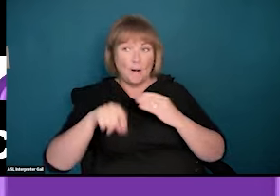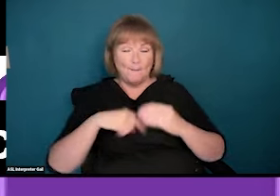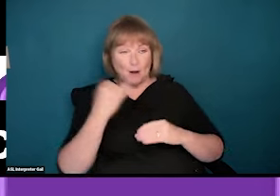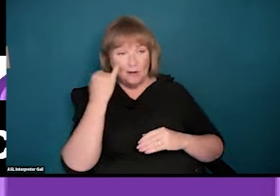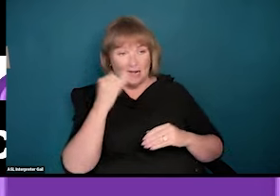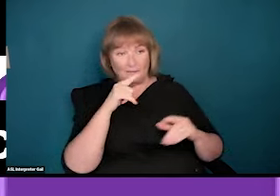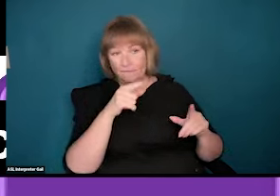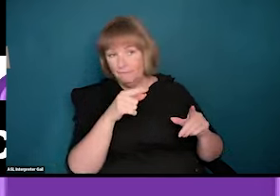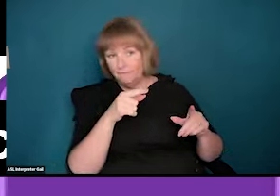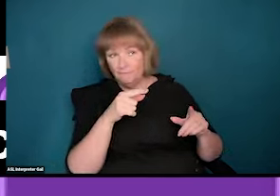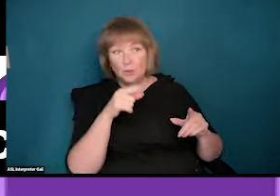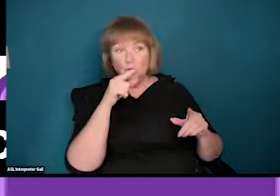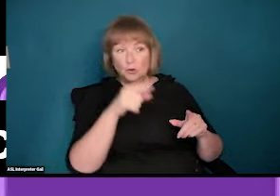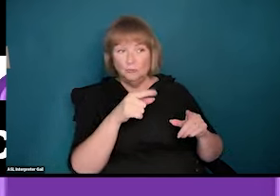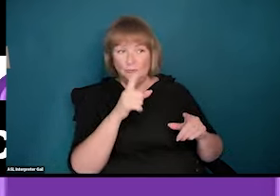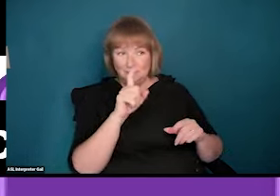cosas.